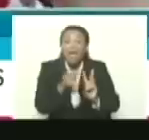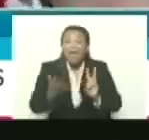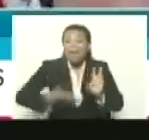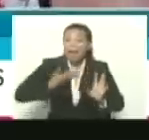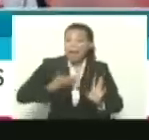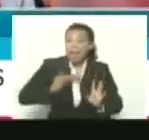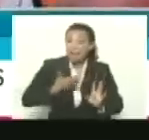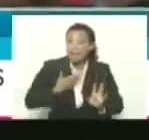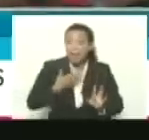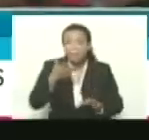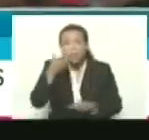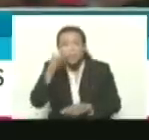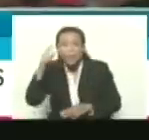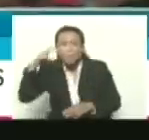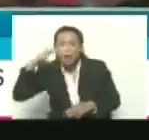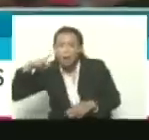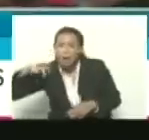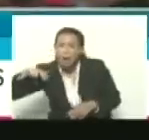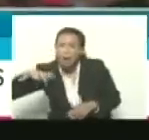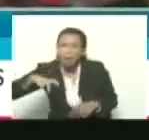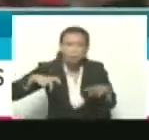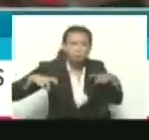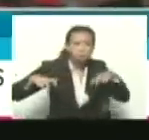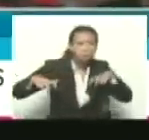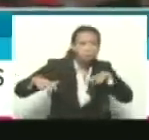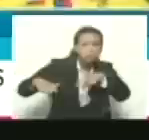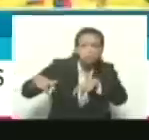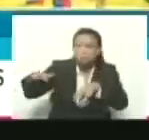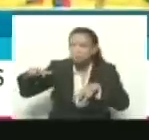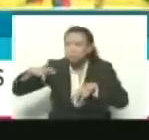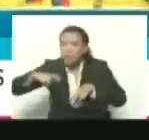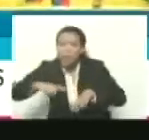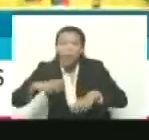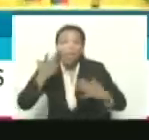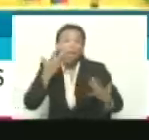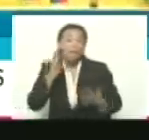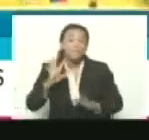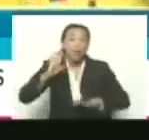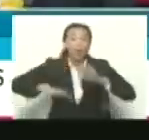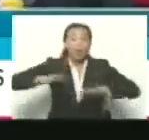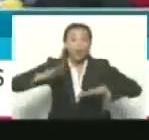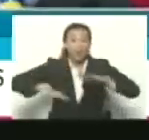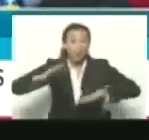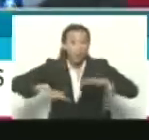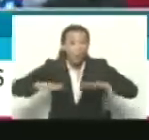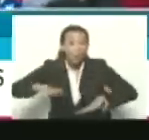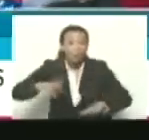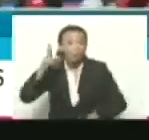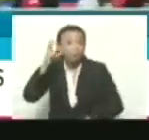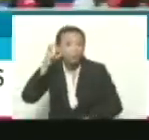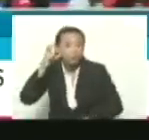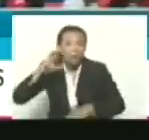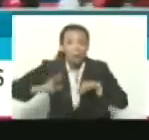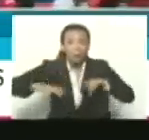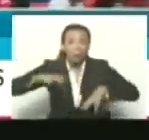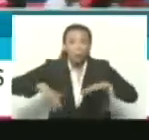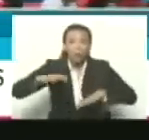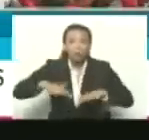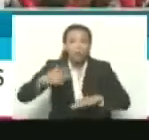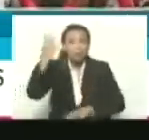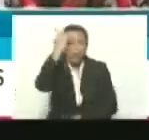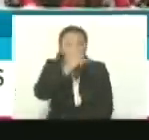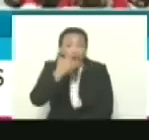porque cuando uno va bajando por ahí, uno ve los tambores de, por ejemplo, en Higuerote, lo que se escuchaba eran los tambores del pueblo afro